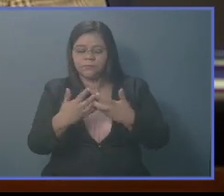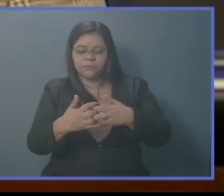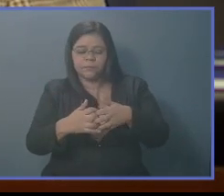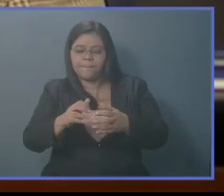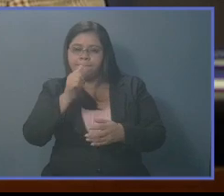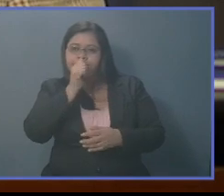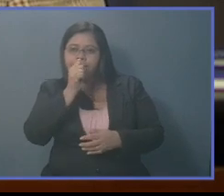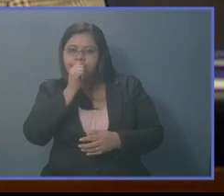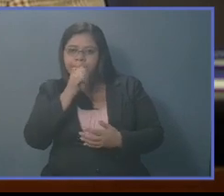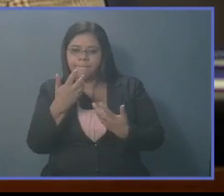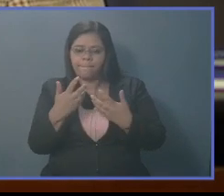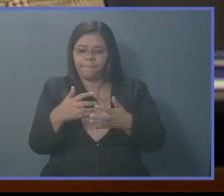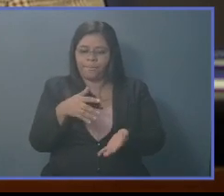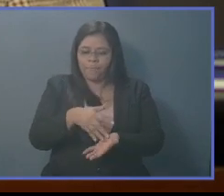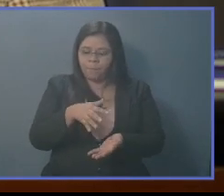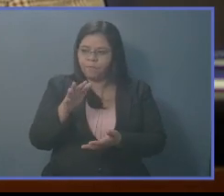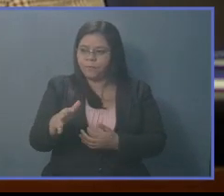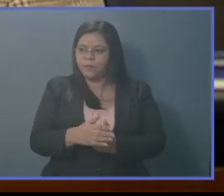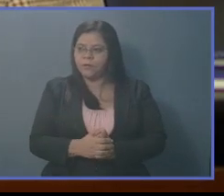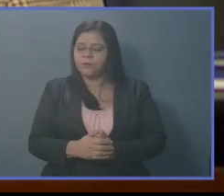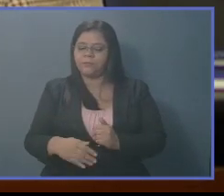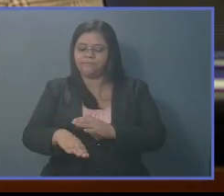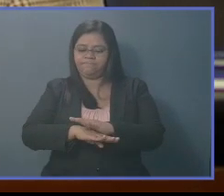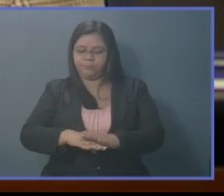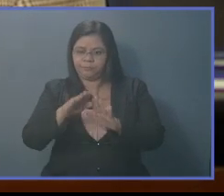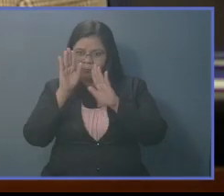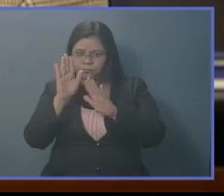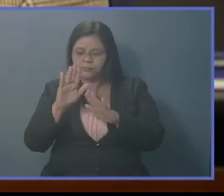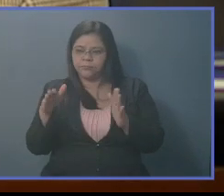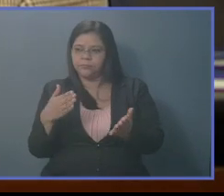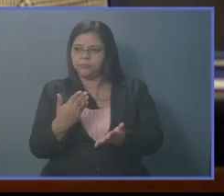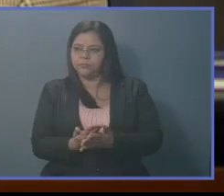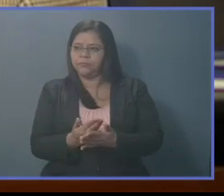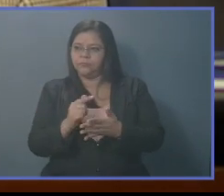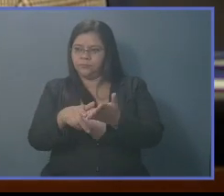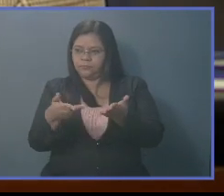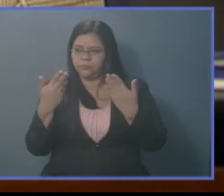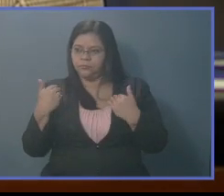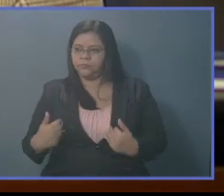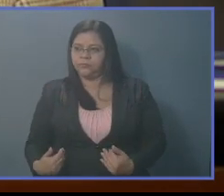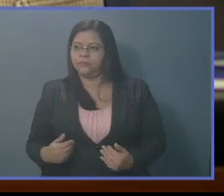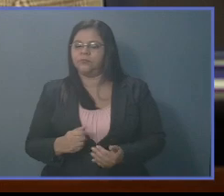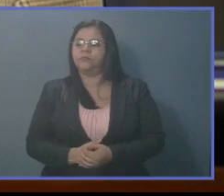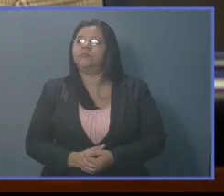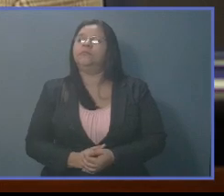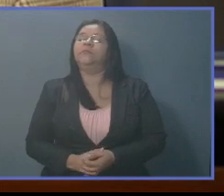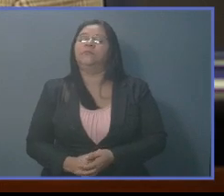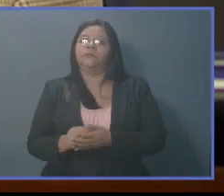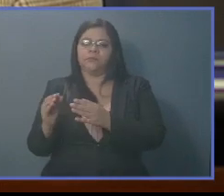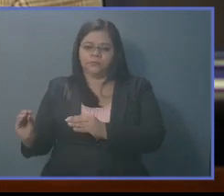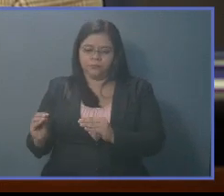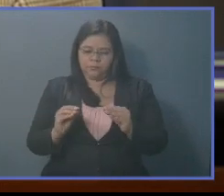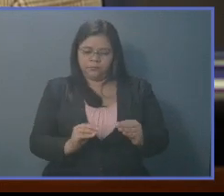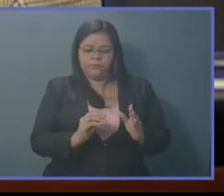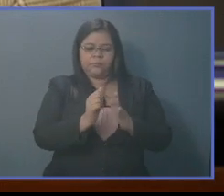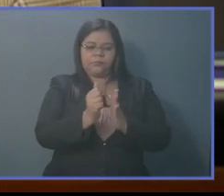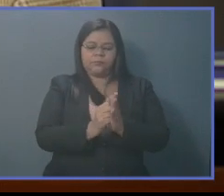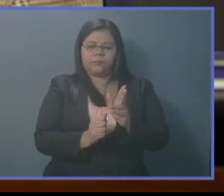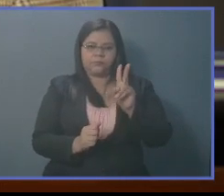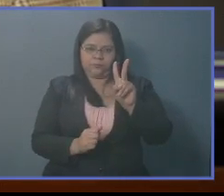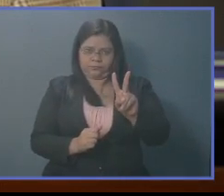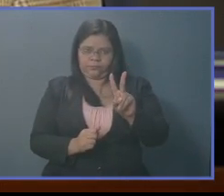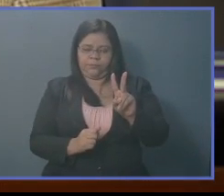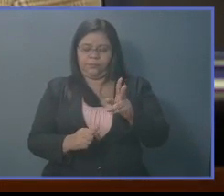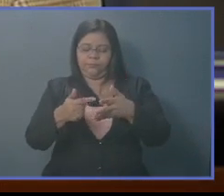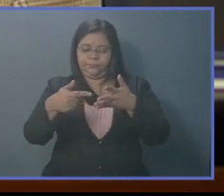el marco del respeto a la institucionalidad democrática y a los derechos humanos. Ámbito de aplicación, artículo 2.